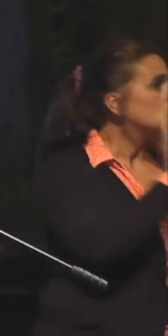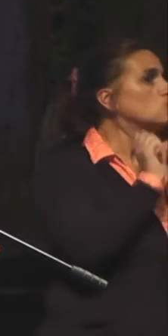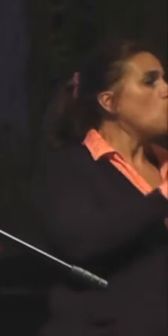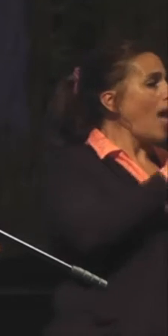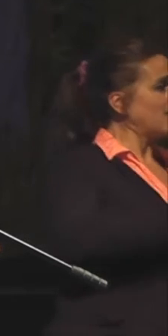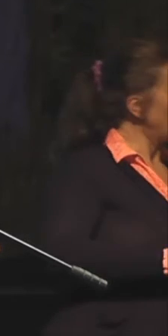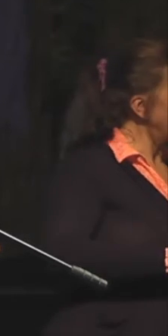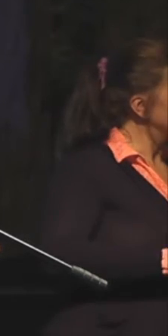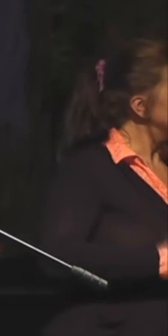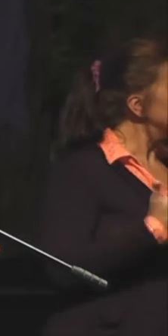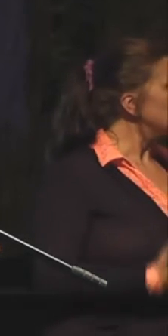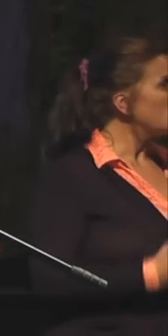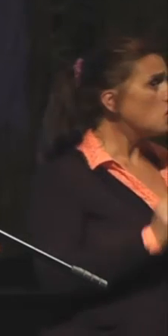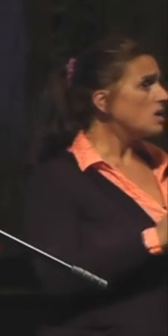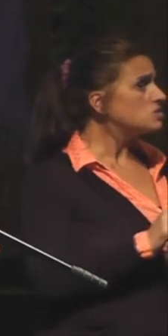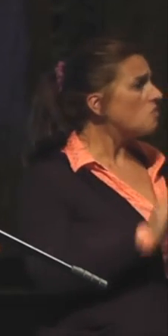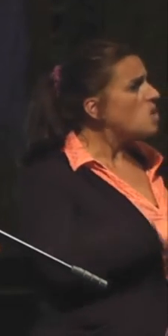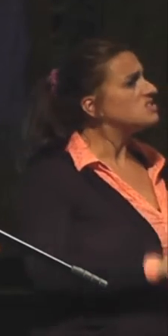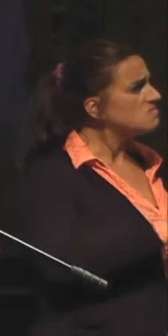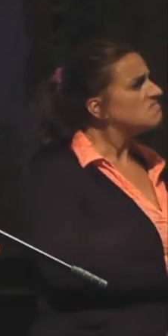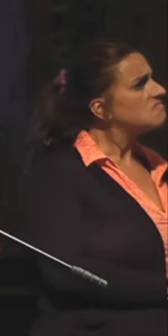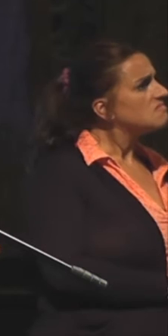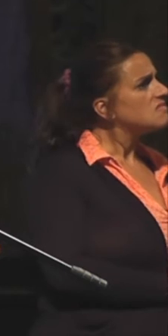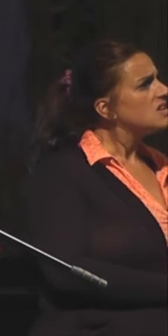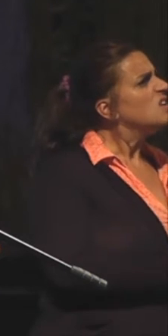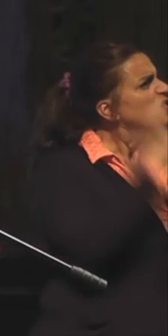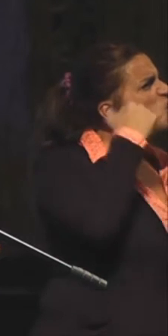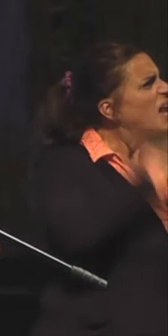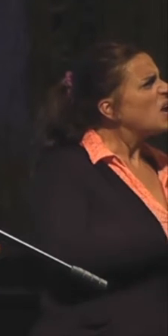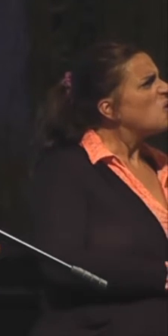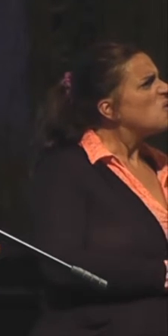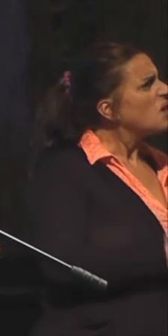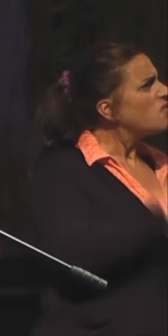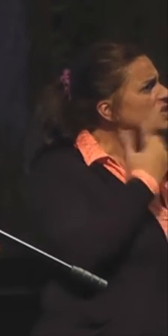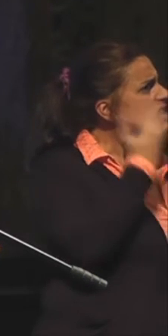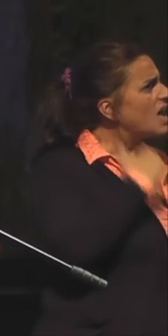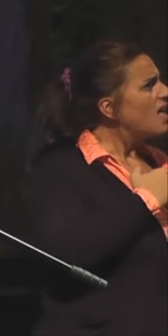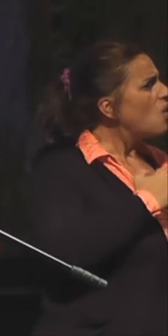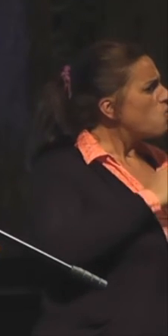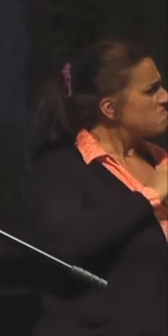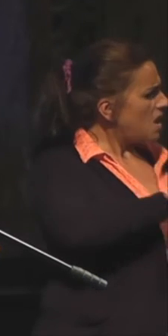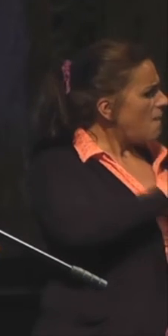actitudes yo creo que hizo fue wilson ferreira muchos pero ya fue un transgresor positivo